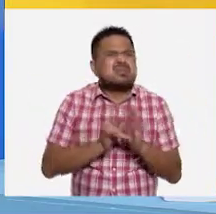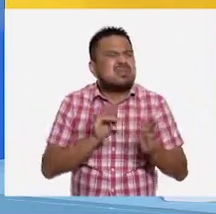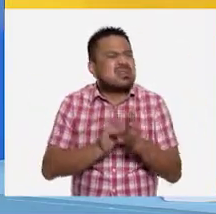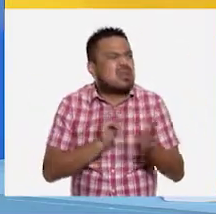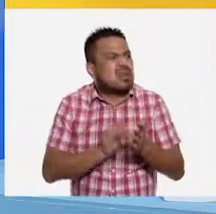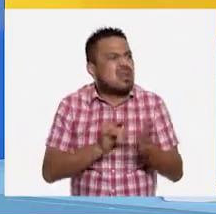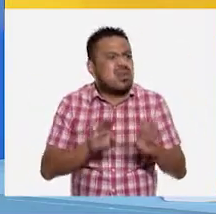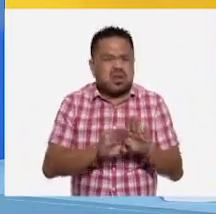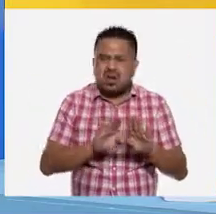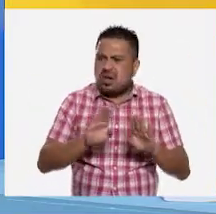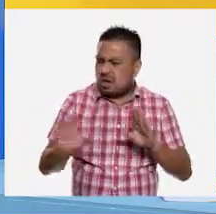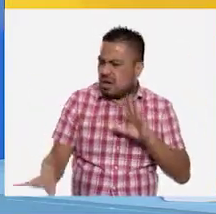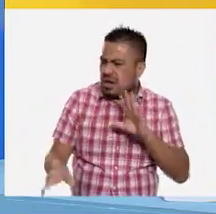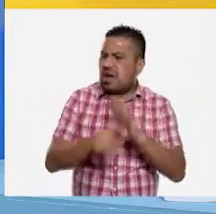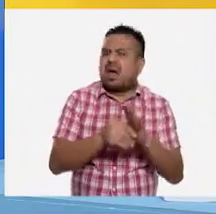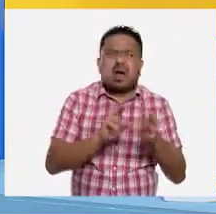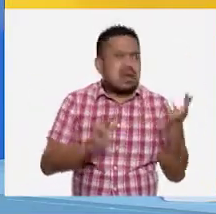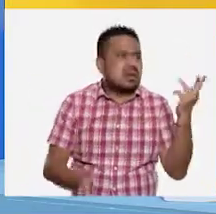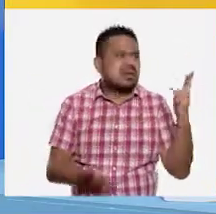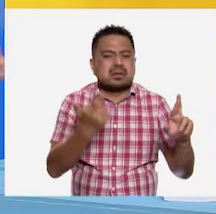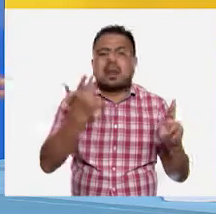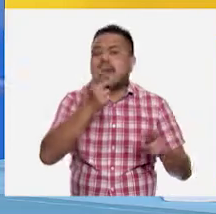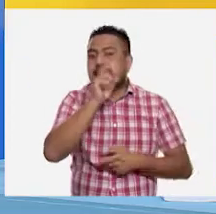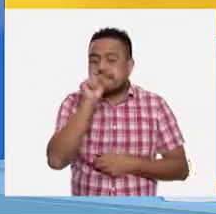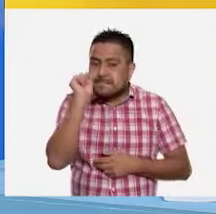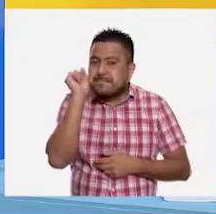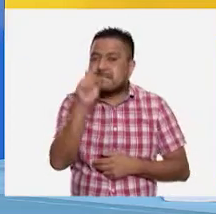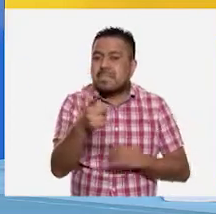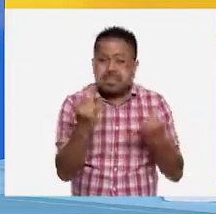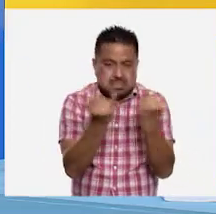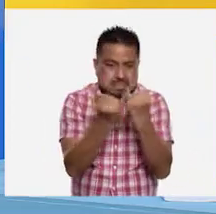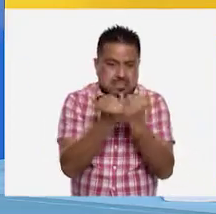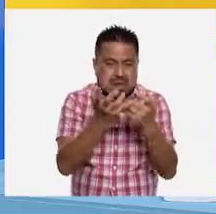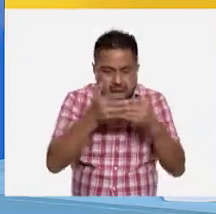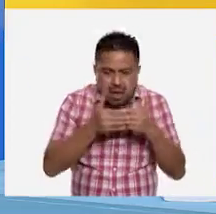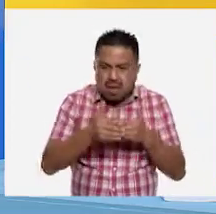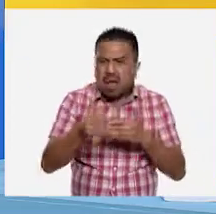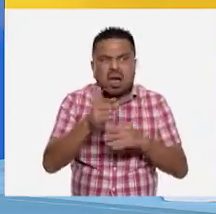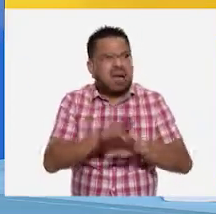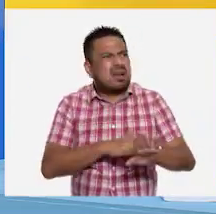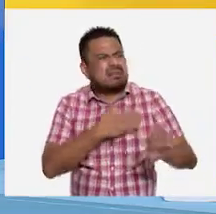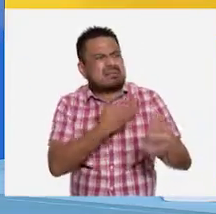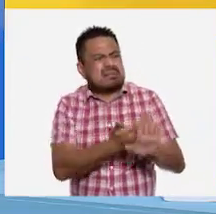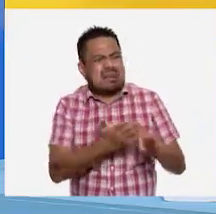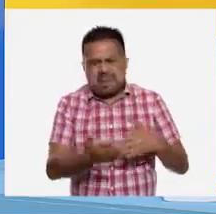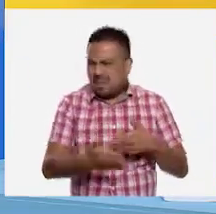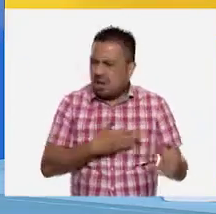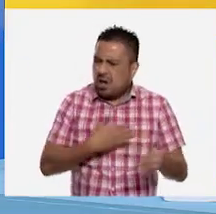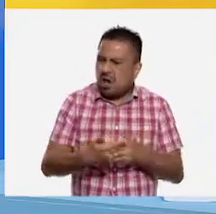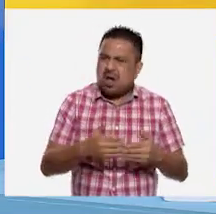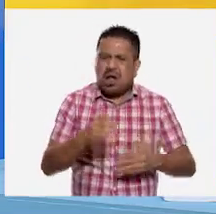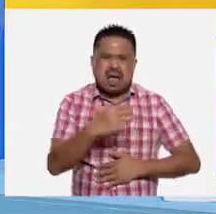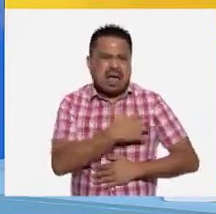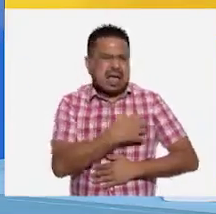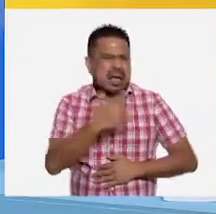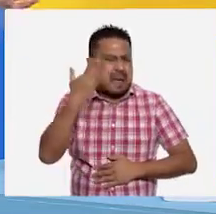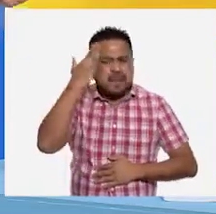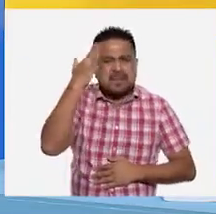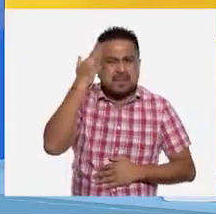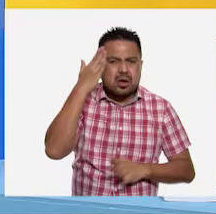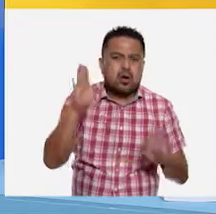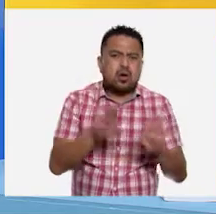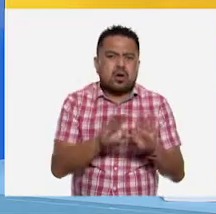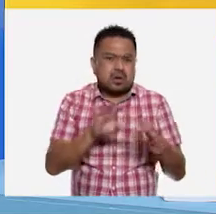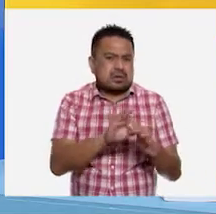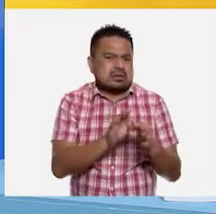al nacionalismo revolucionario, pero que también al mismo tiempo criticaban la modernidad capitalista que forma parte